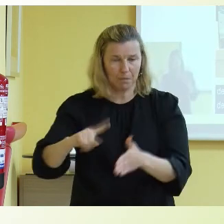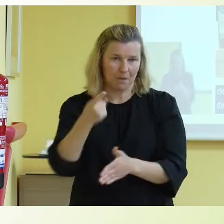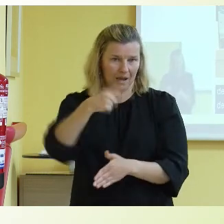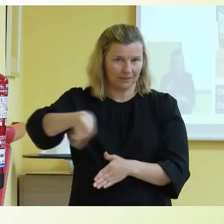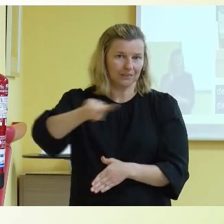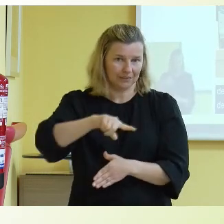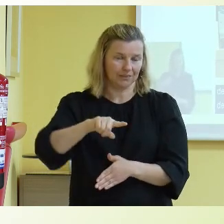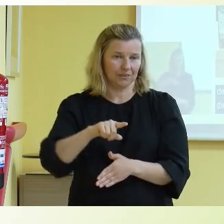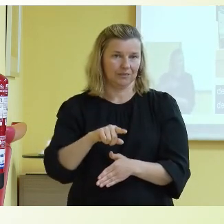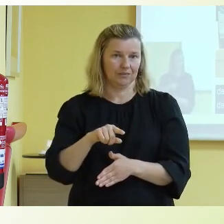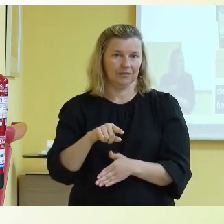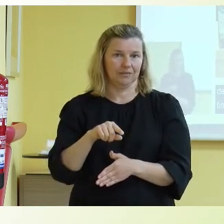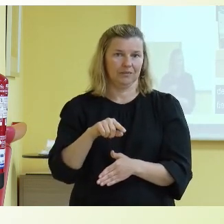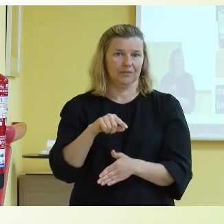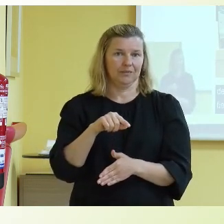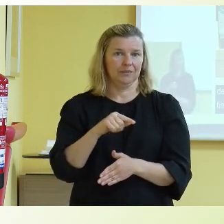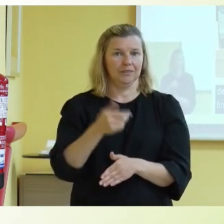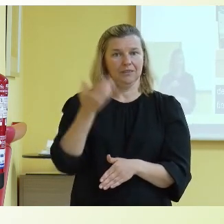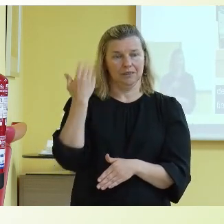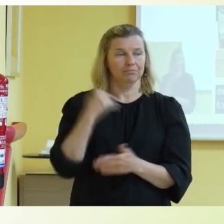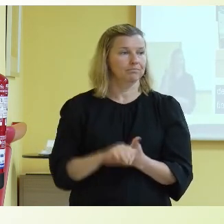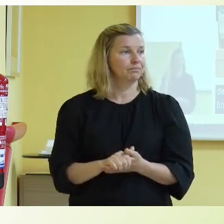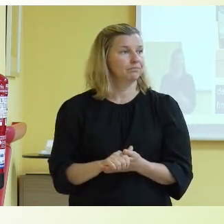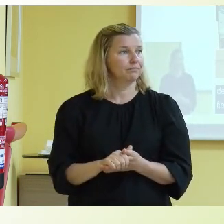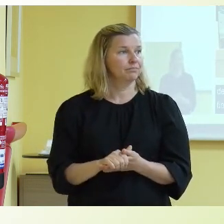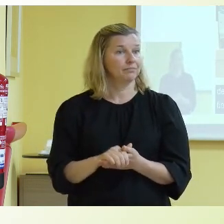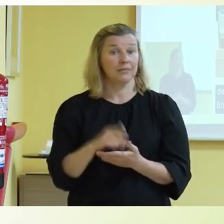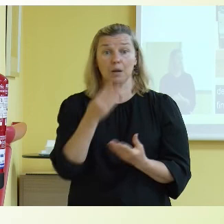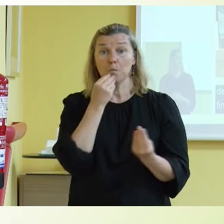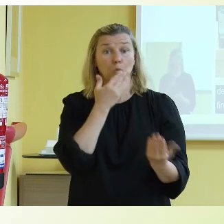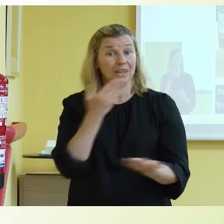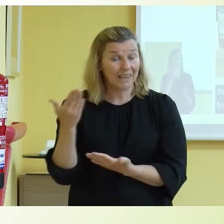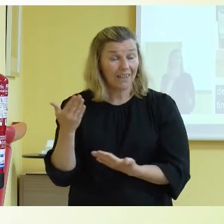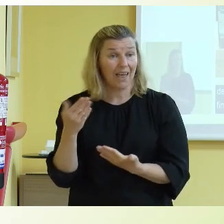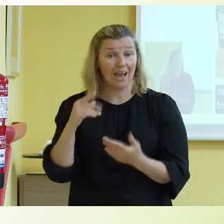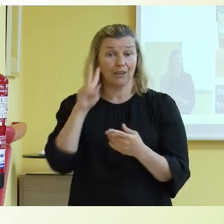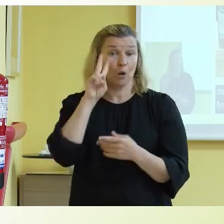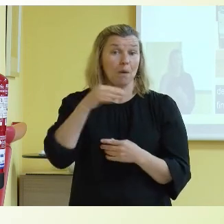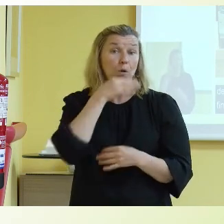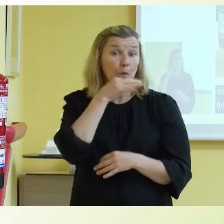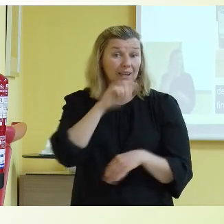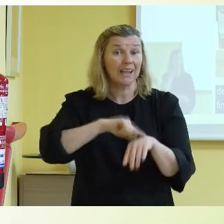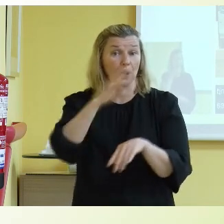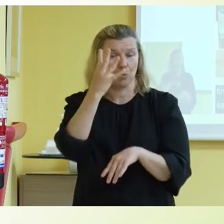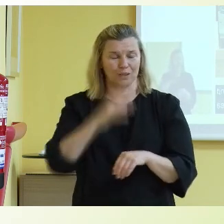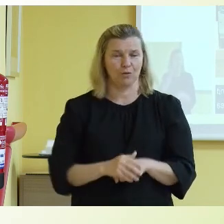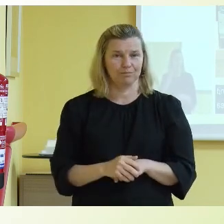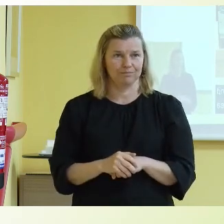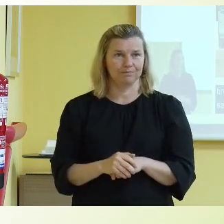que nos atañe, que son las enfermedades raras. Muchas gracias y nos vemos esta tarde a las 4.